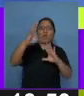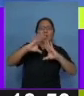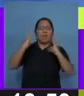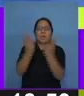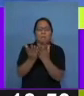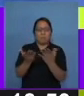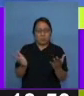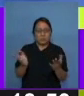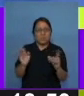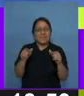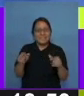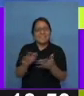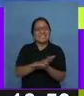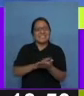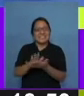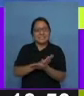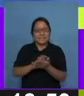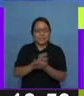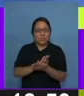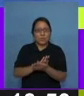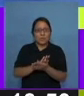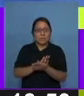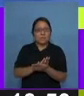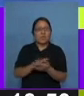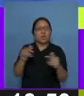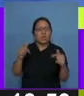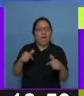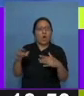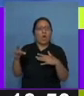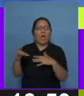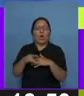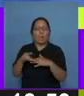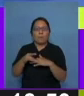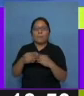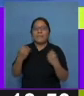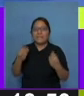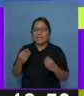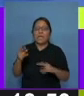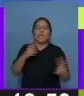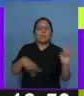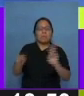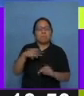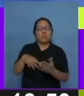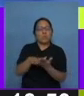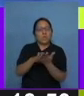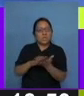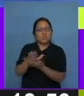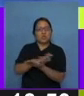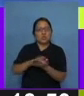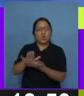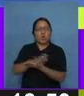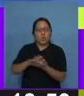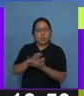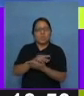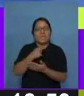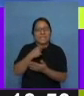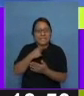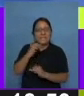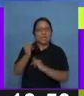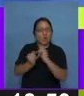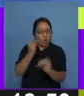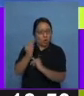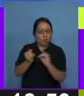esta situación, por supuesto, nos compromete más para ir buscando soluciones. Comentarles que